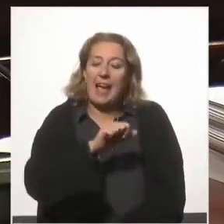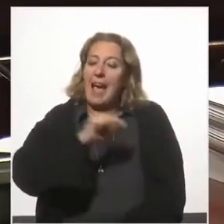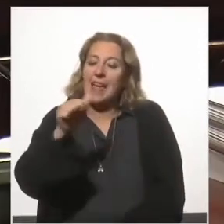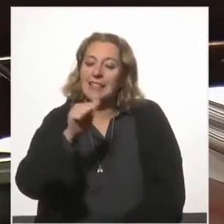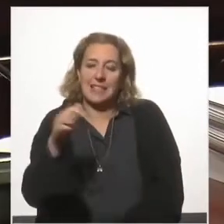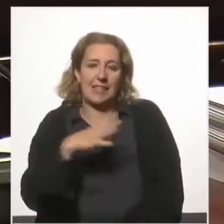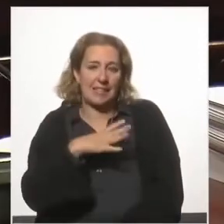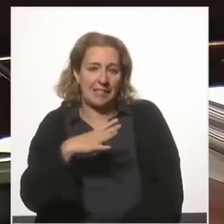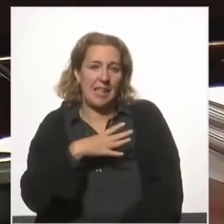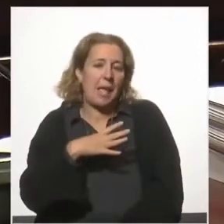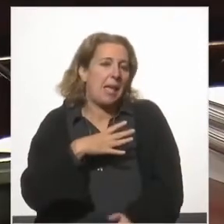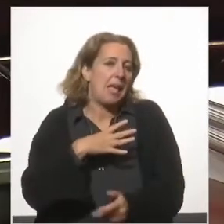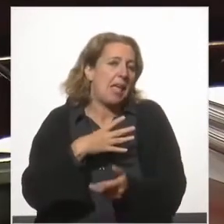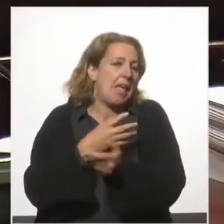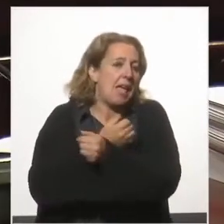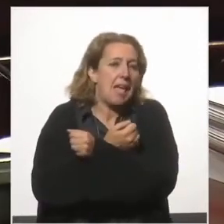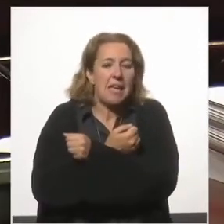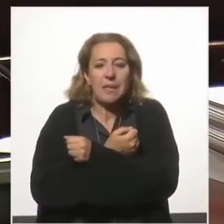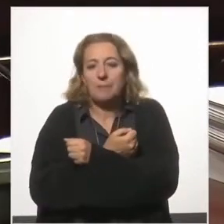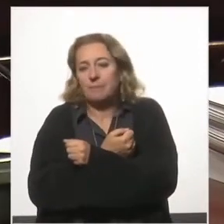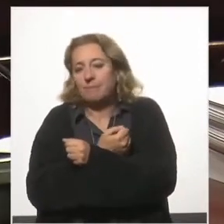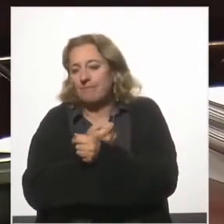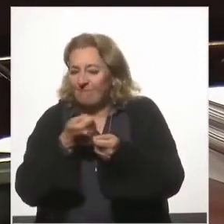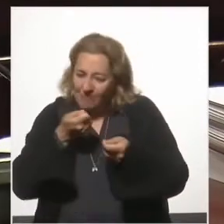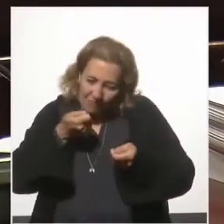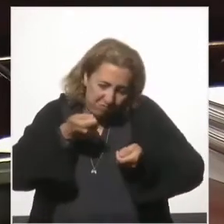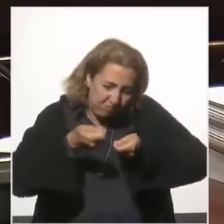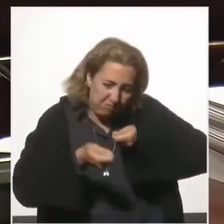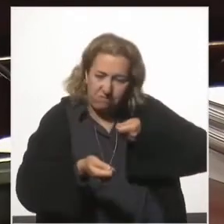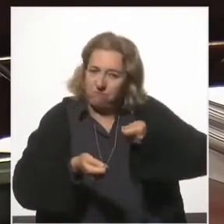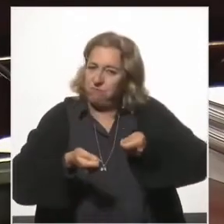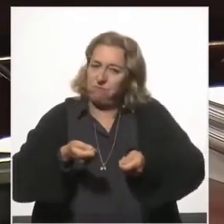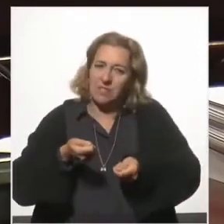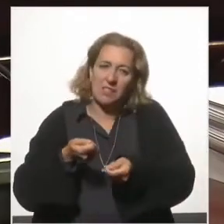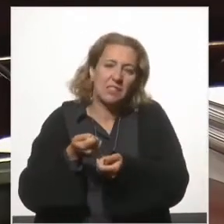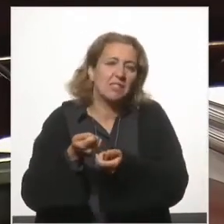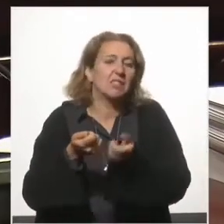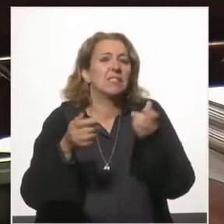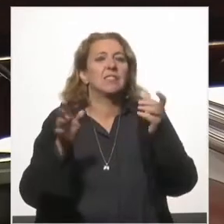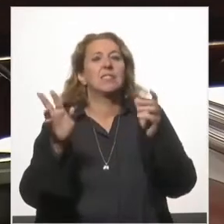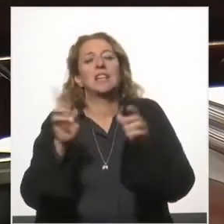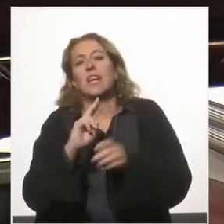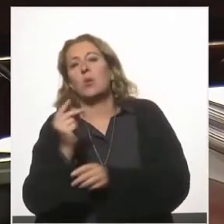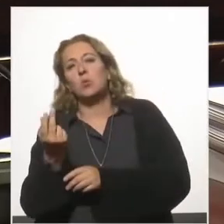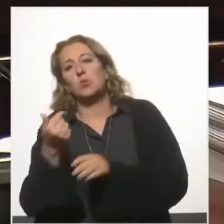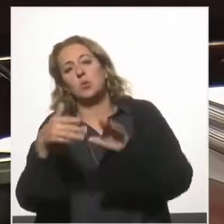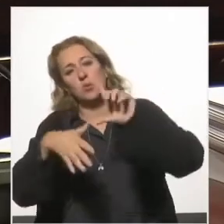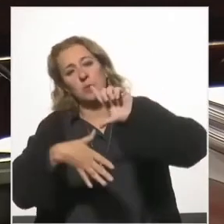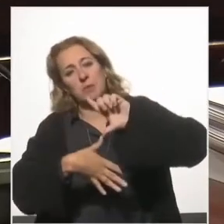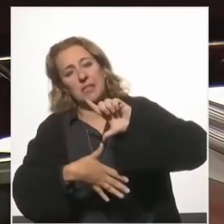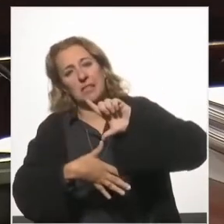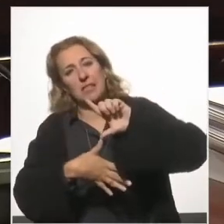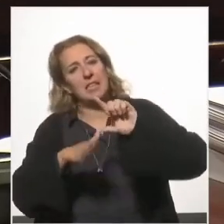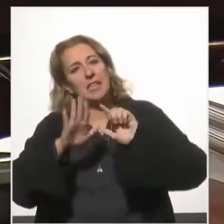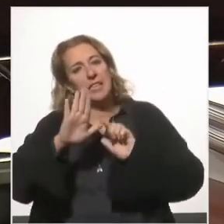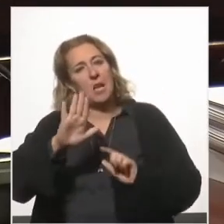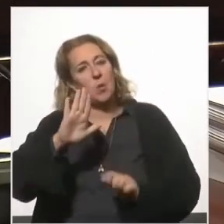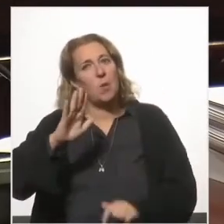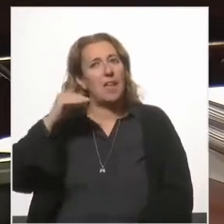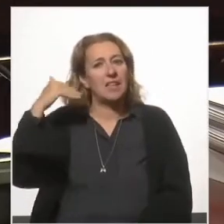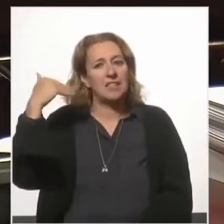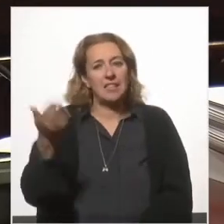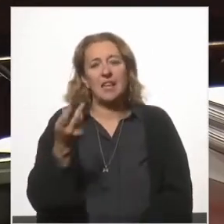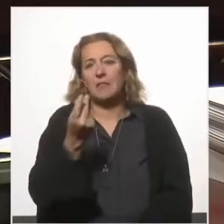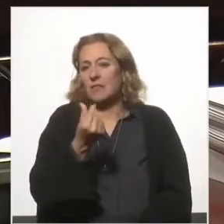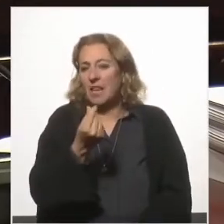tienen de la explotación de los recursos de la América Latina, siendo la deuda externa y las finanzas